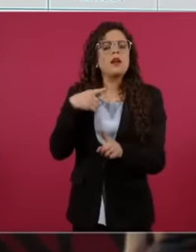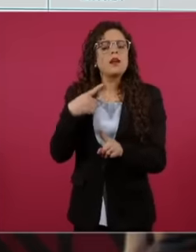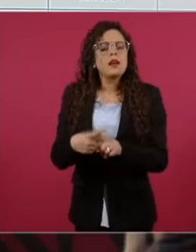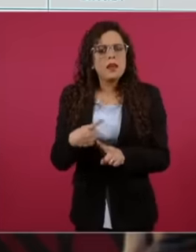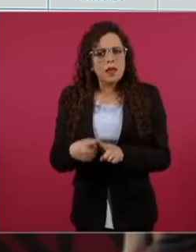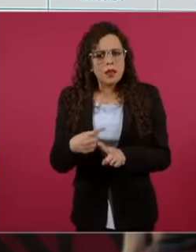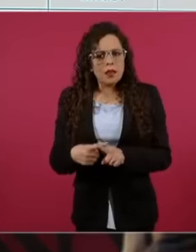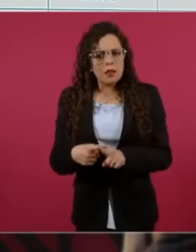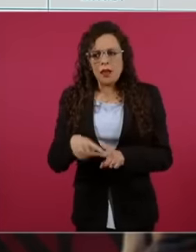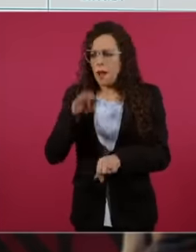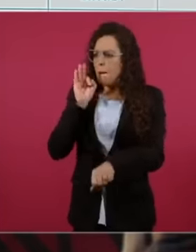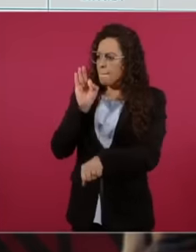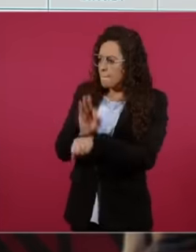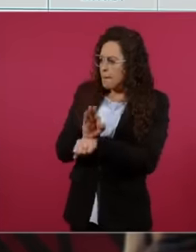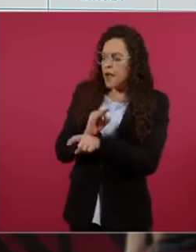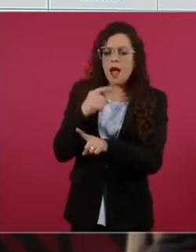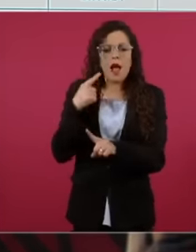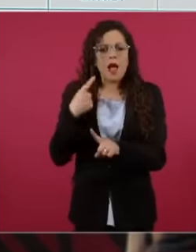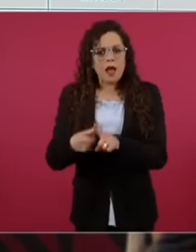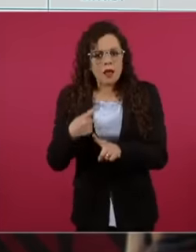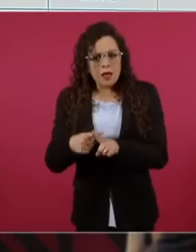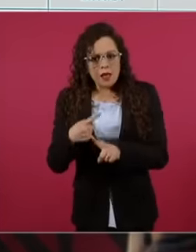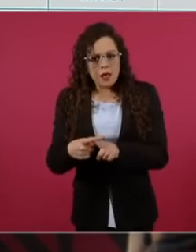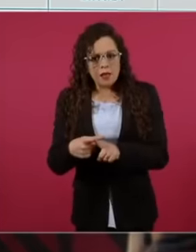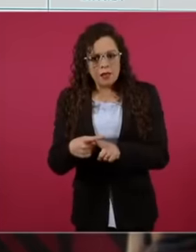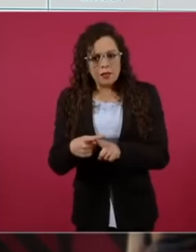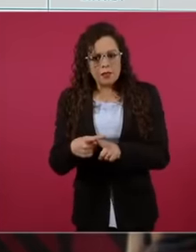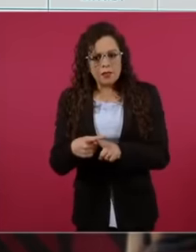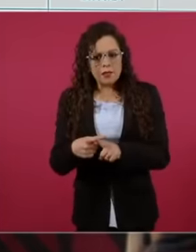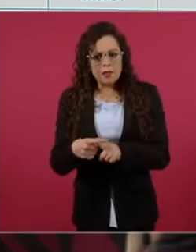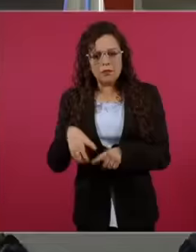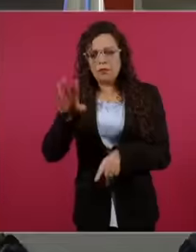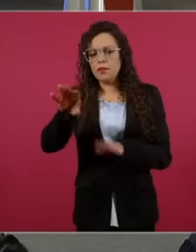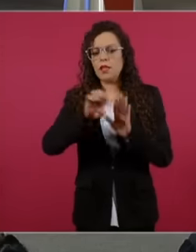Es como el ministro que vimos,